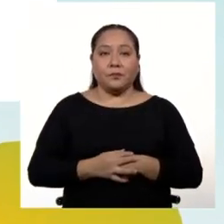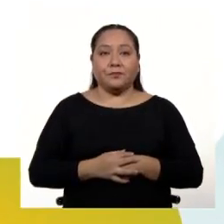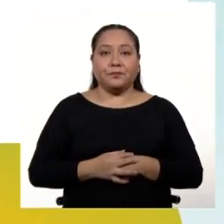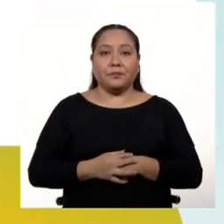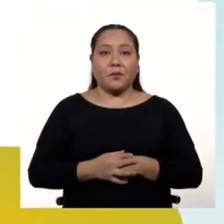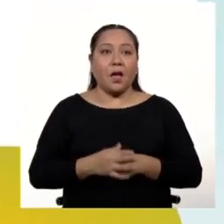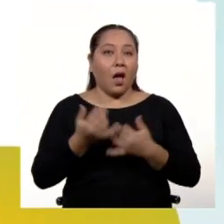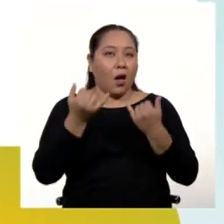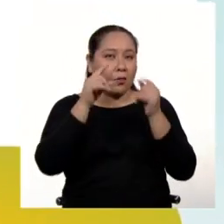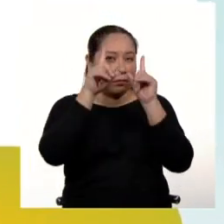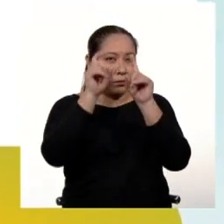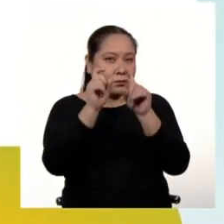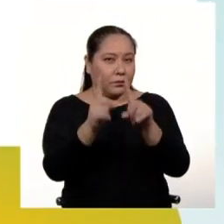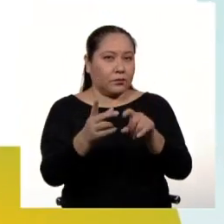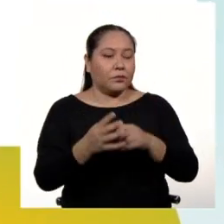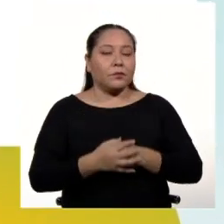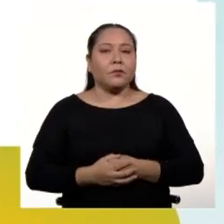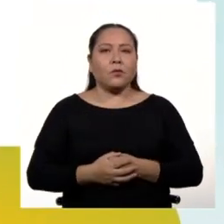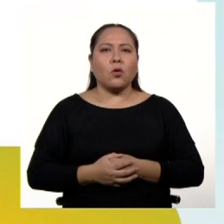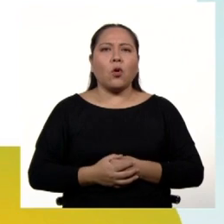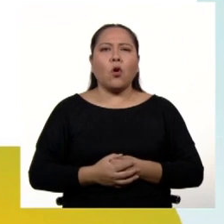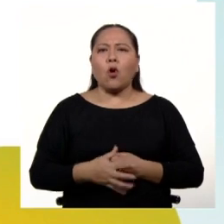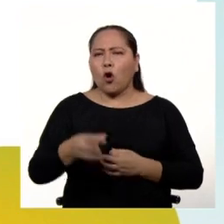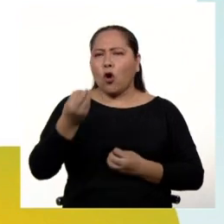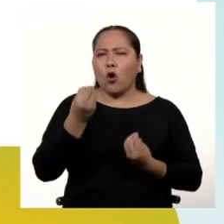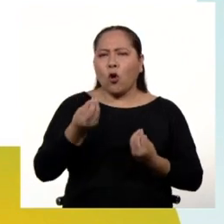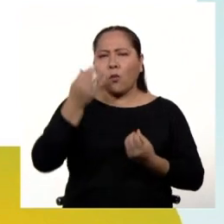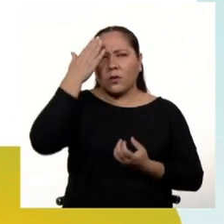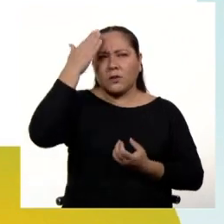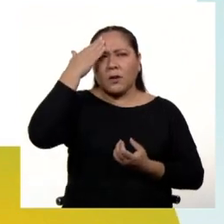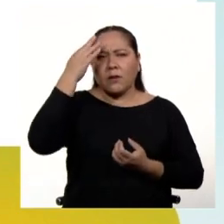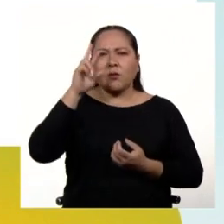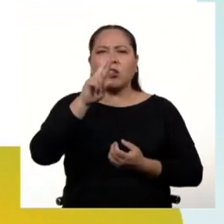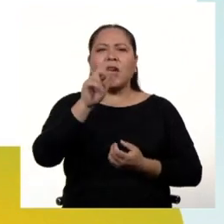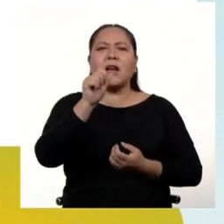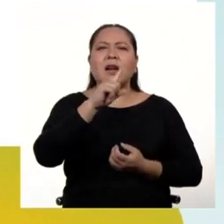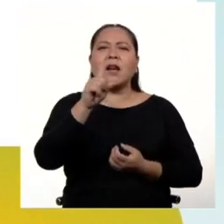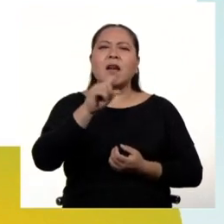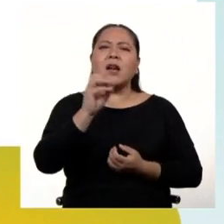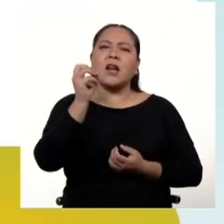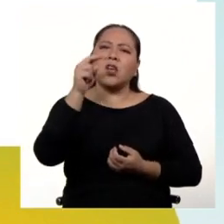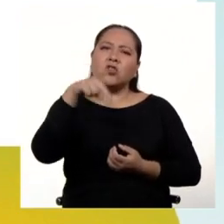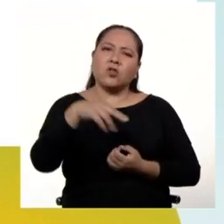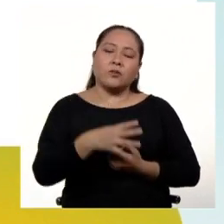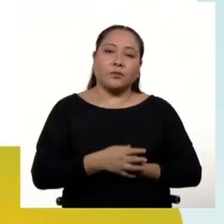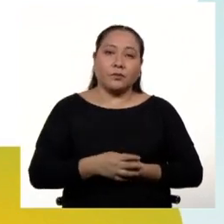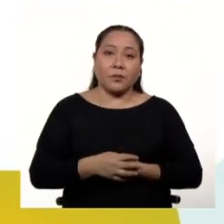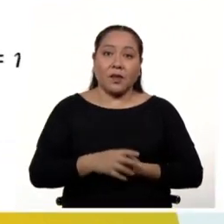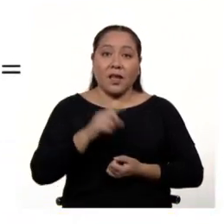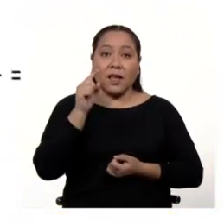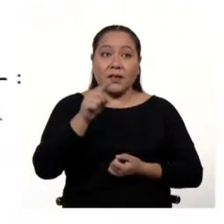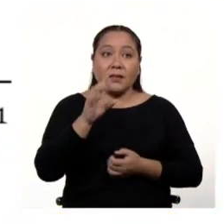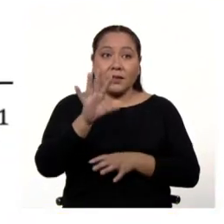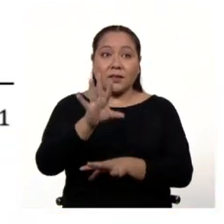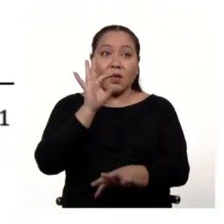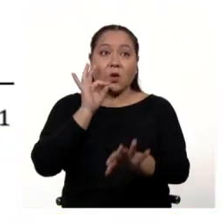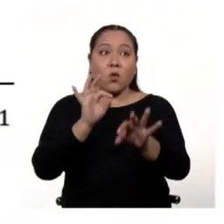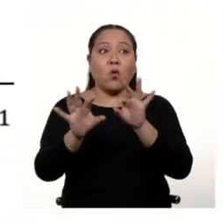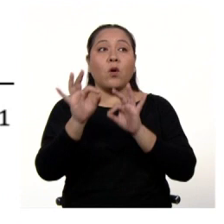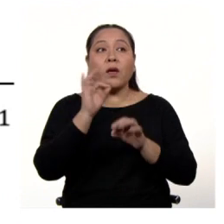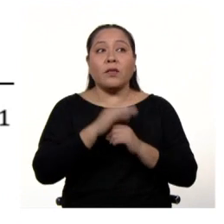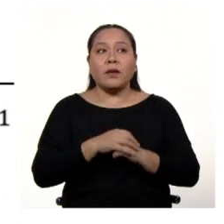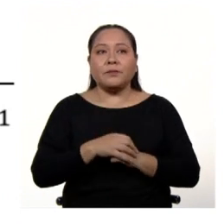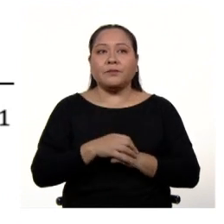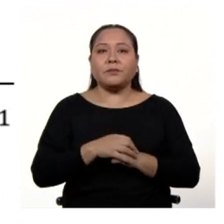Ahora nos preguntamos, ¿cómo calculamos la razón? La razón se obtiene al hacer el